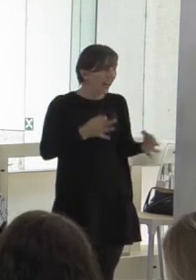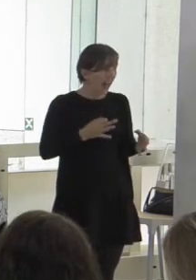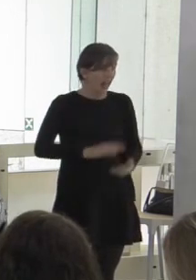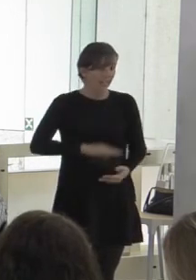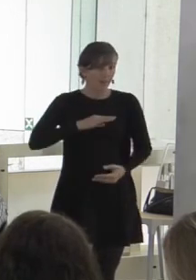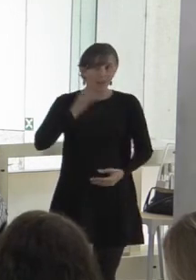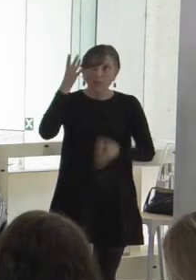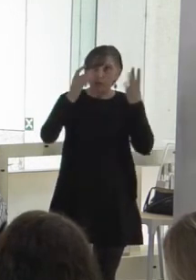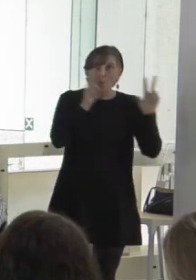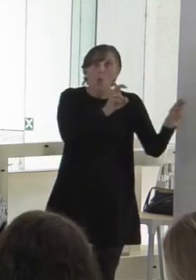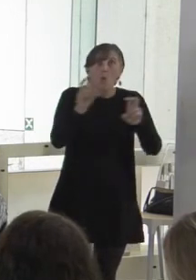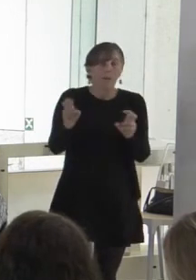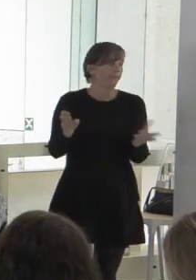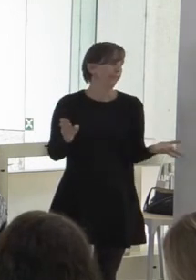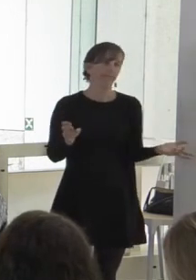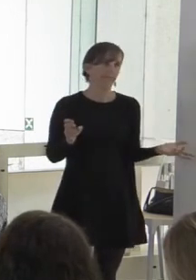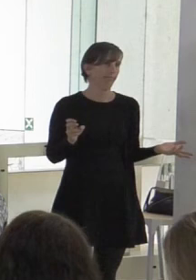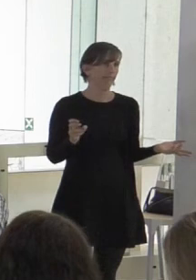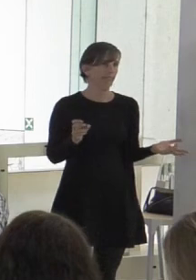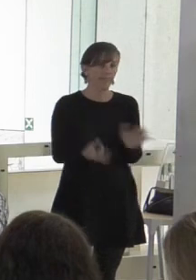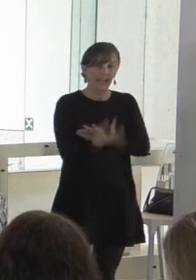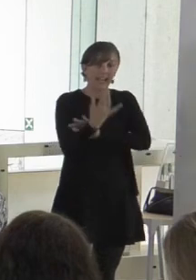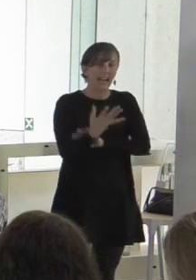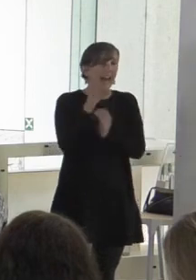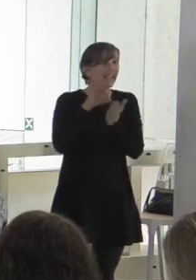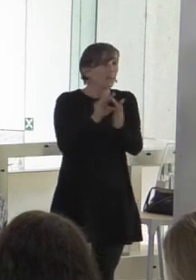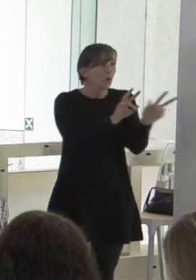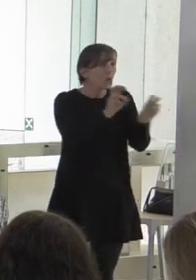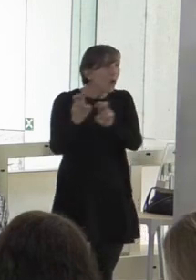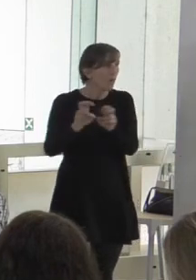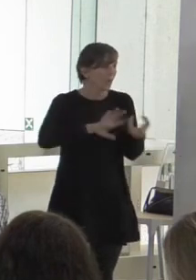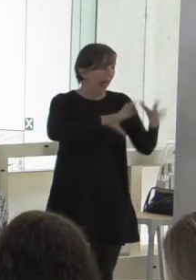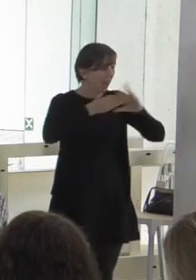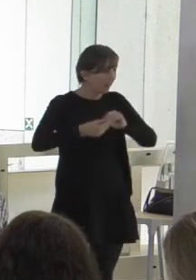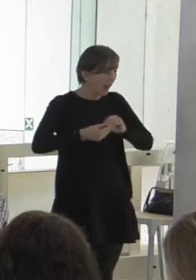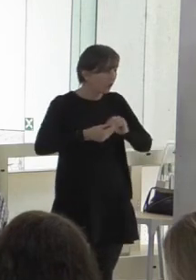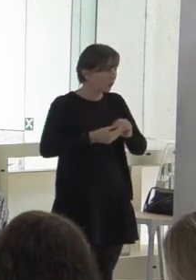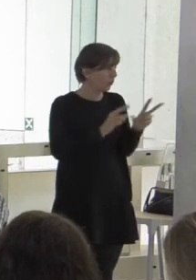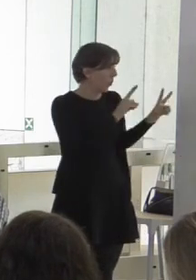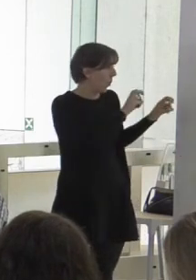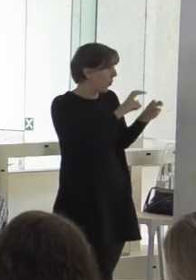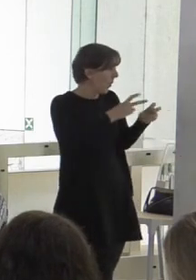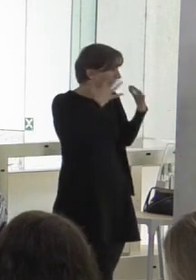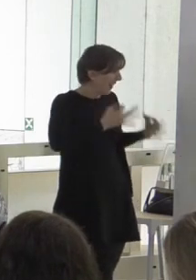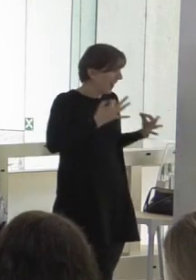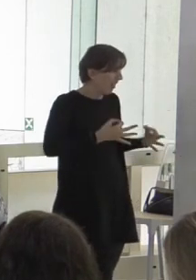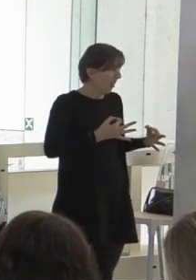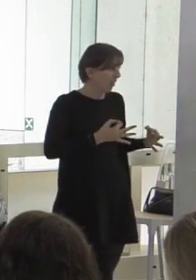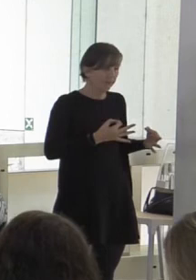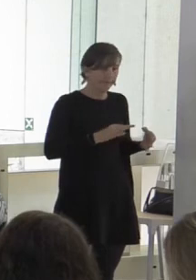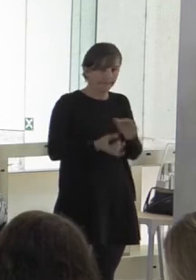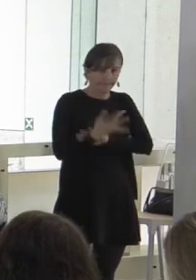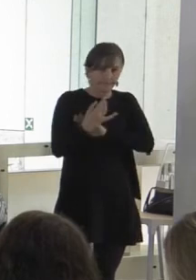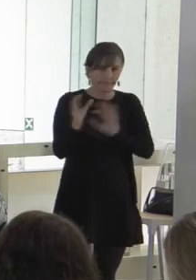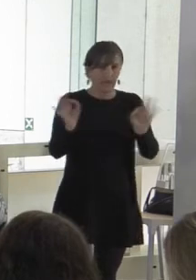de innovación, de generar servicios nuevos, adaptados a las nuevas a esa nueva visión